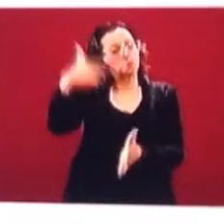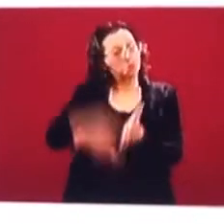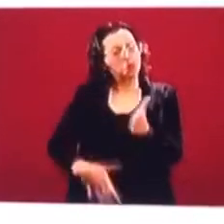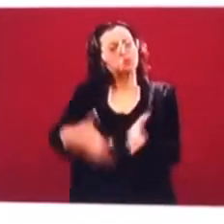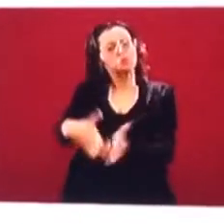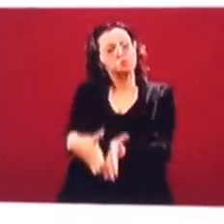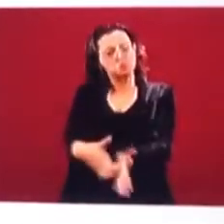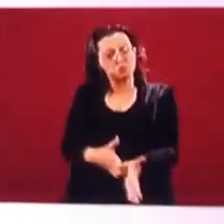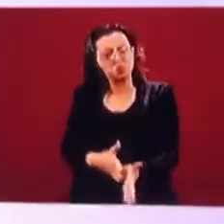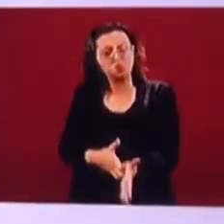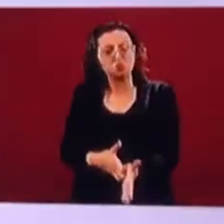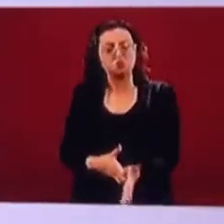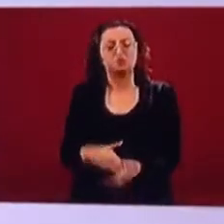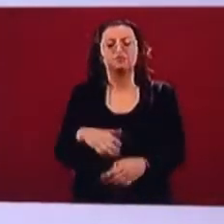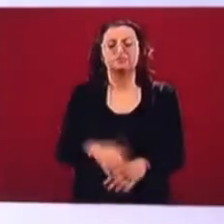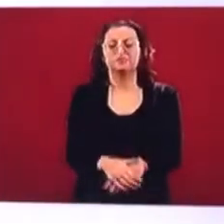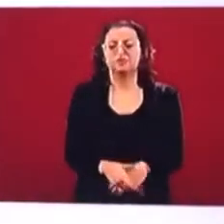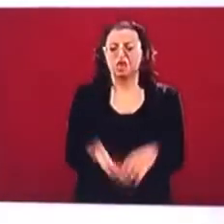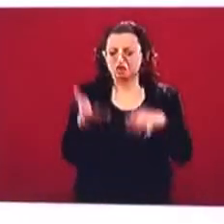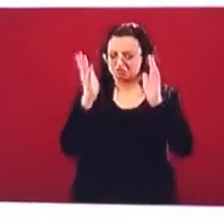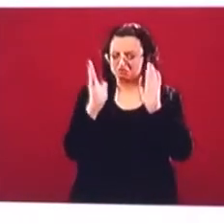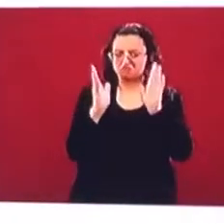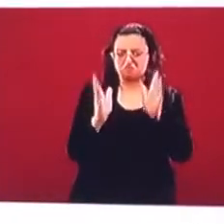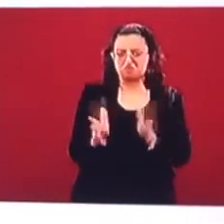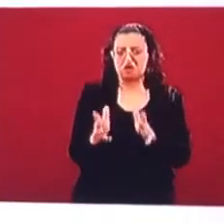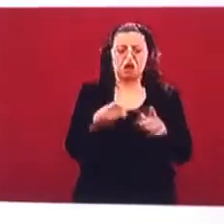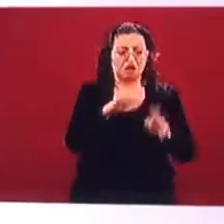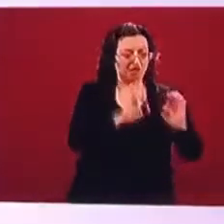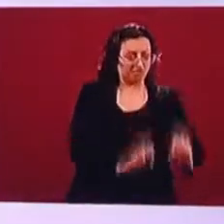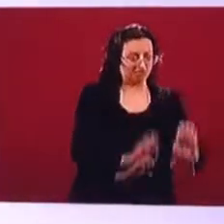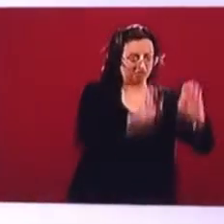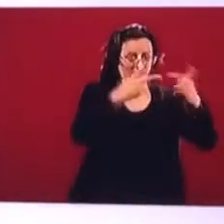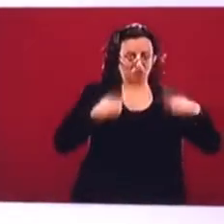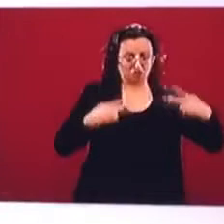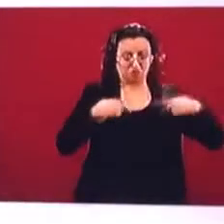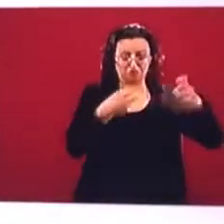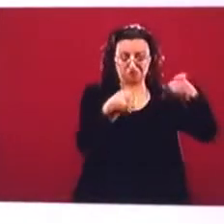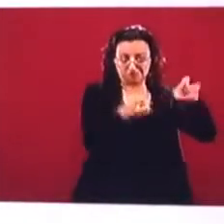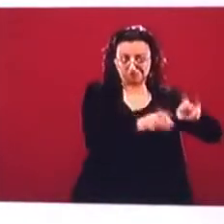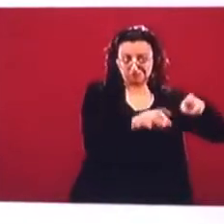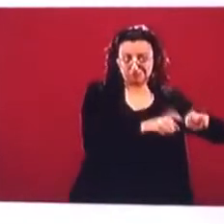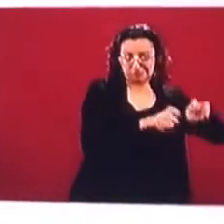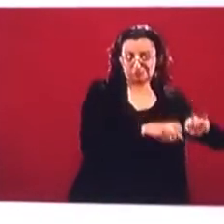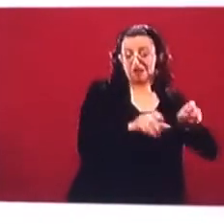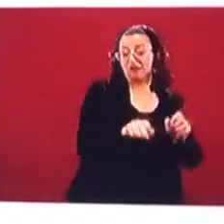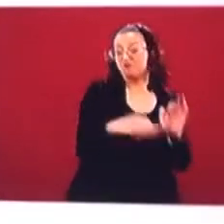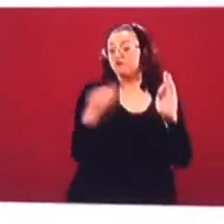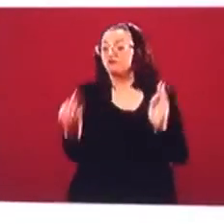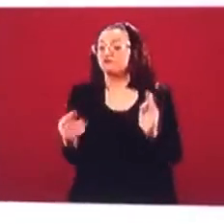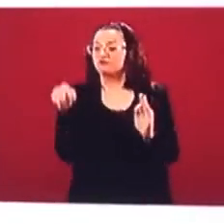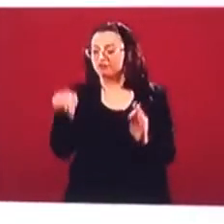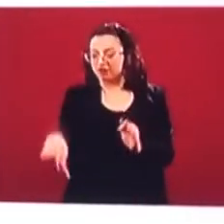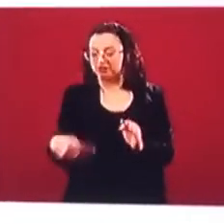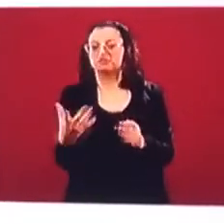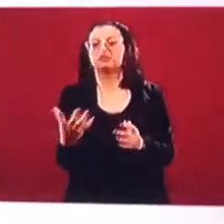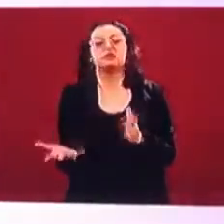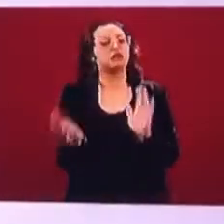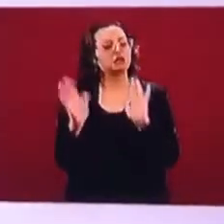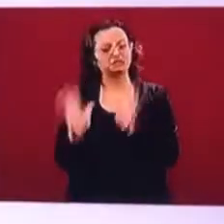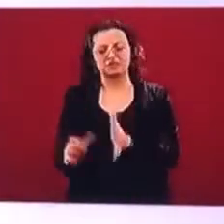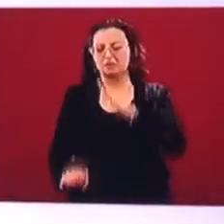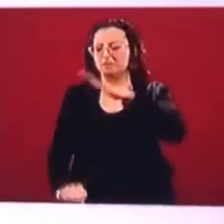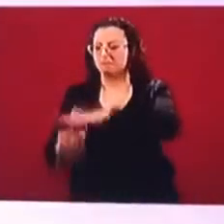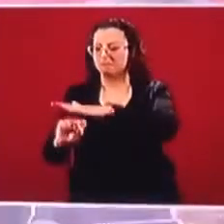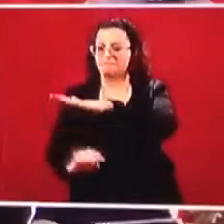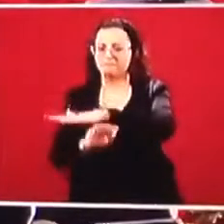precauciones. Desafortunadamente, no todos, pero la gran mayoría ya comenzaron a hacerlo. Con el paso del tiempo y